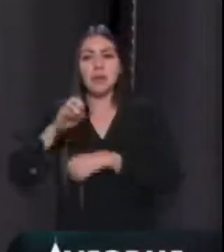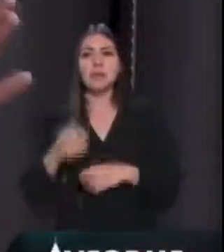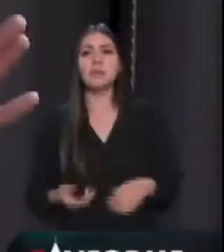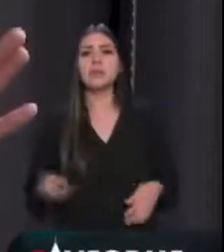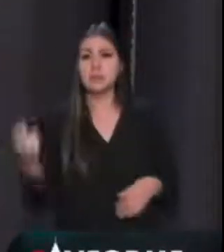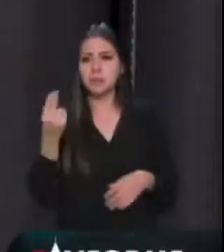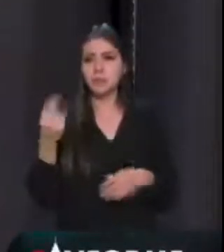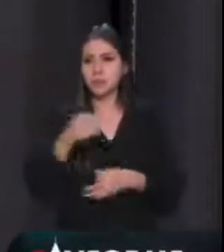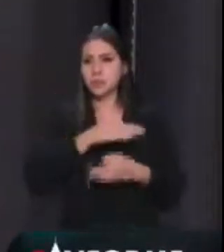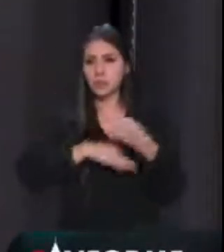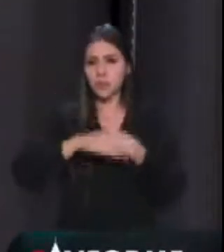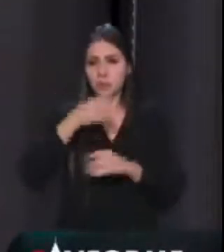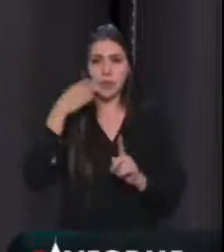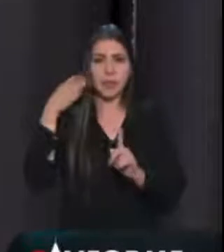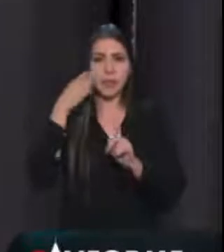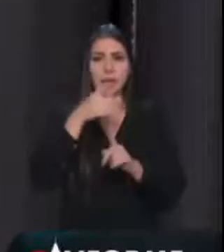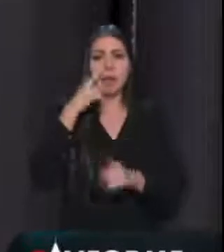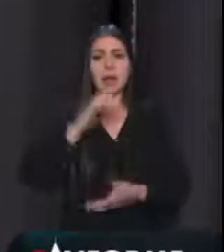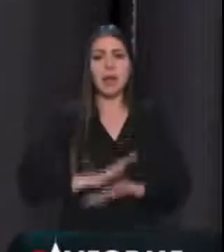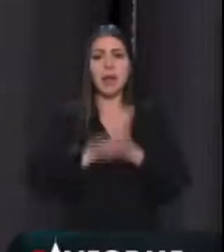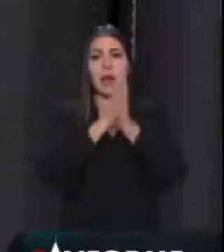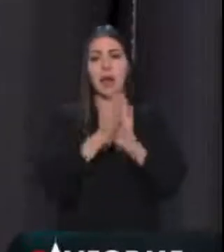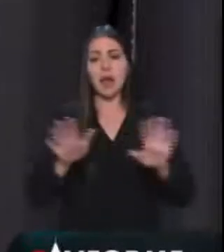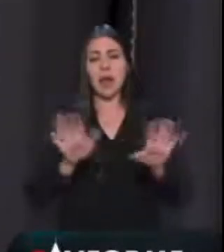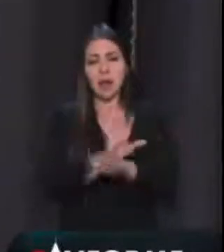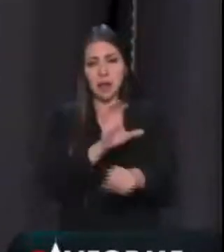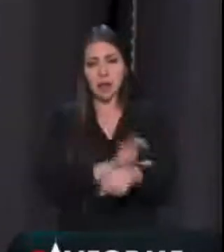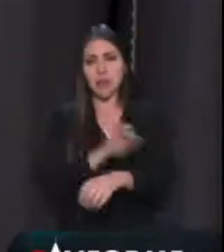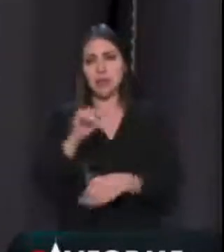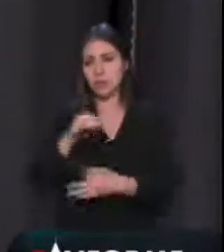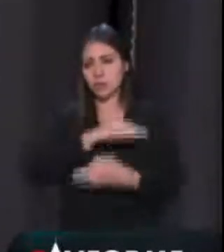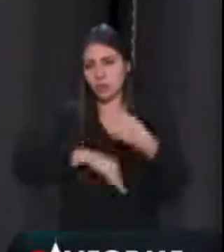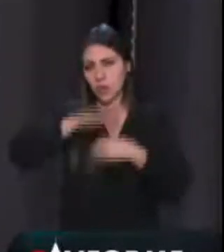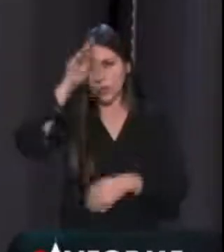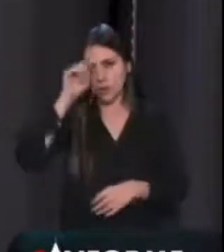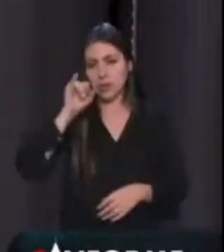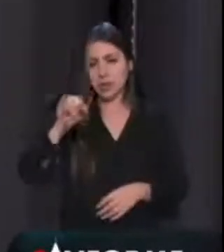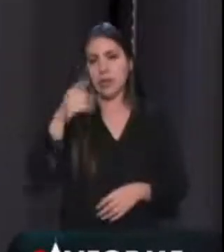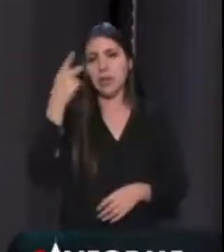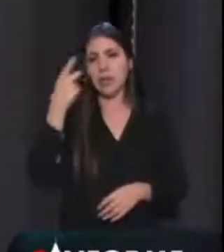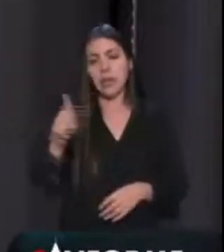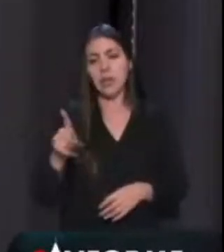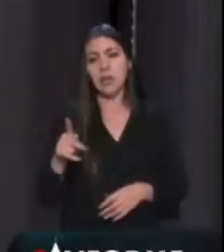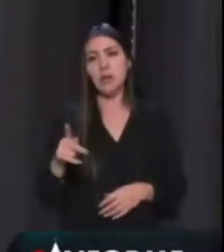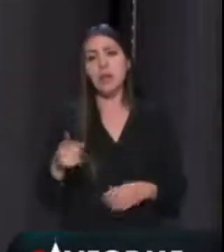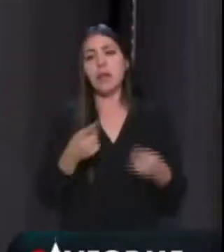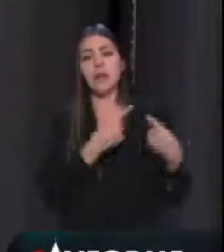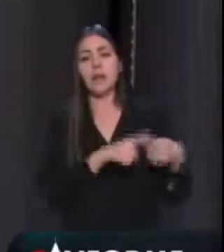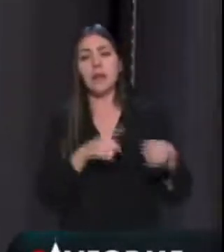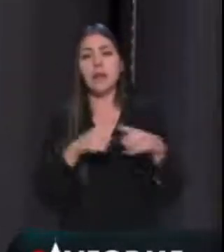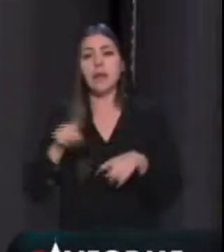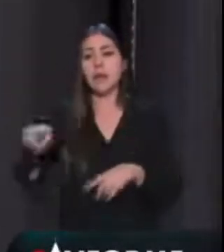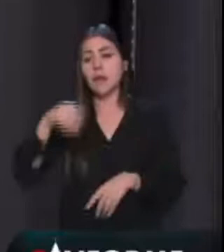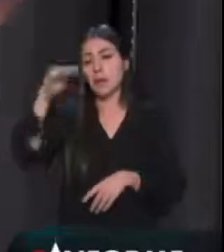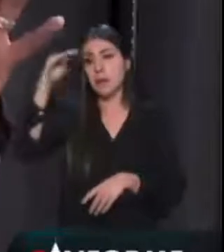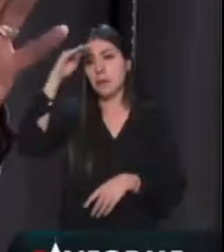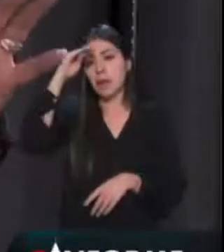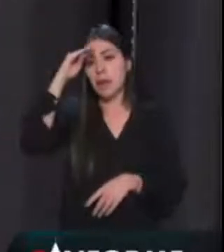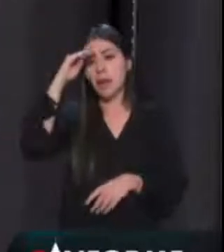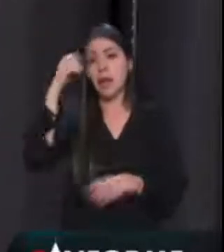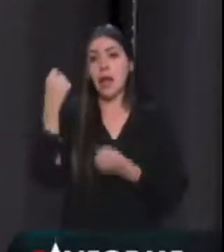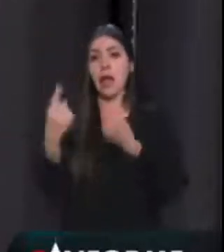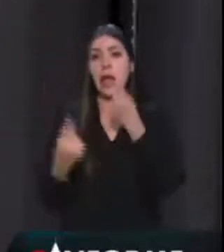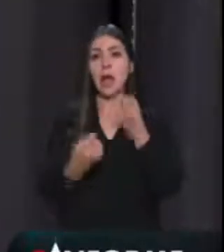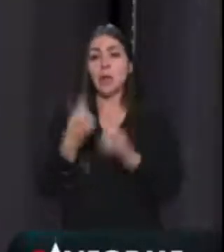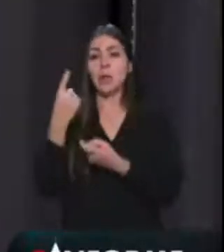energética? Creo que ahí estamos de acuerdo todos. Pero aquí sí la gran diferencia es que unos creen que esta transición la deben de